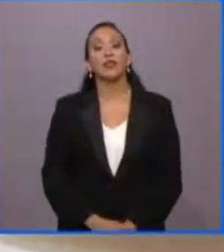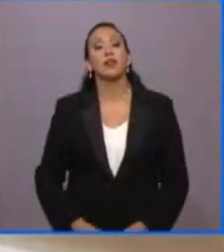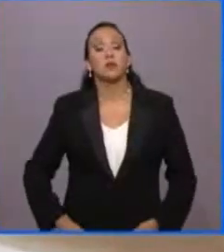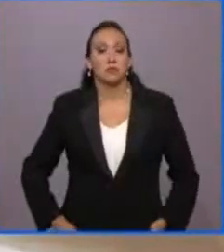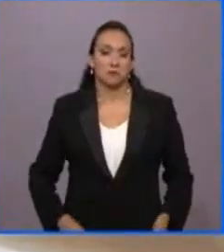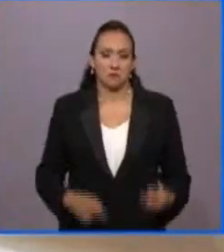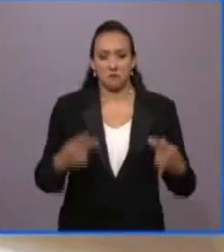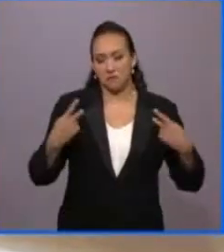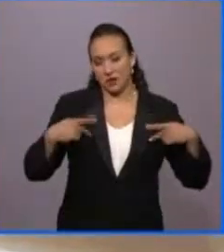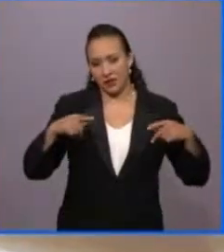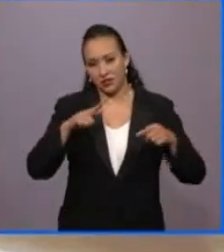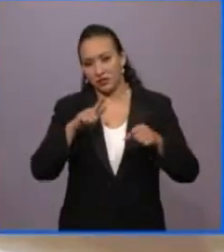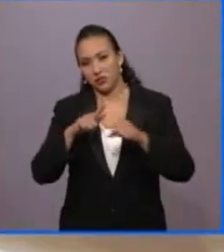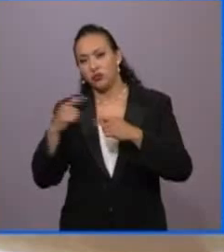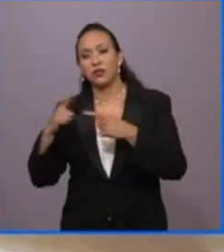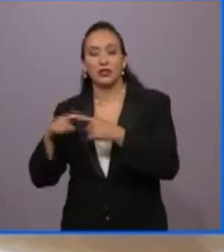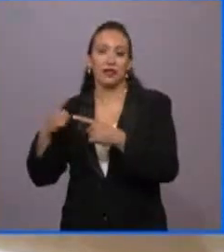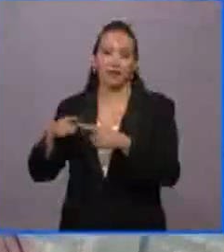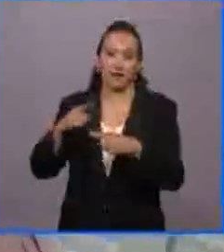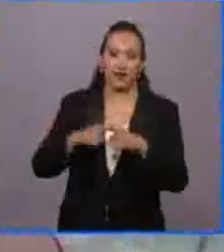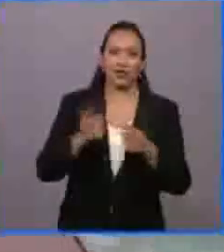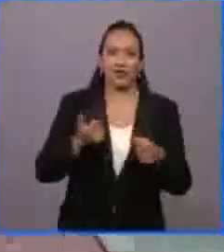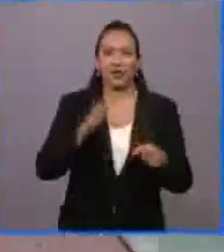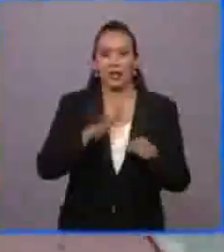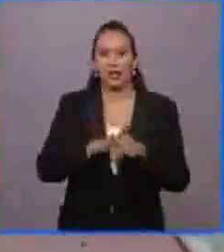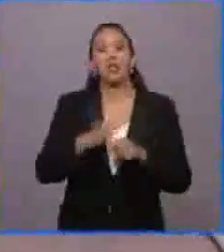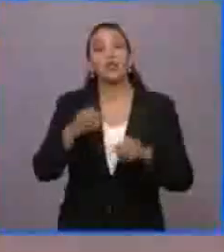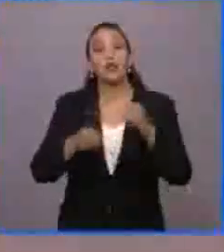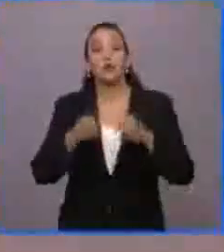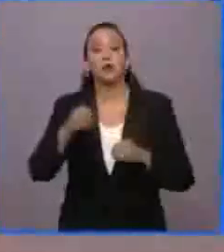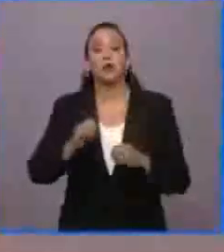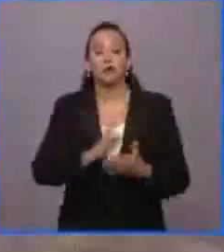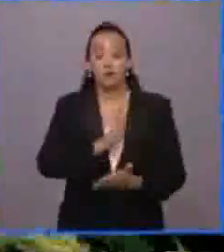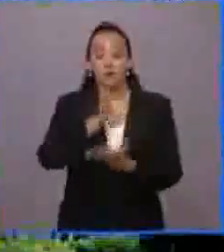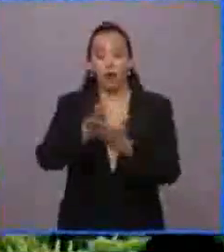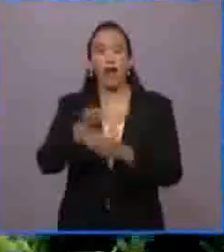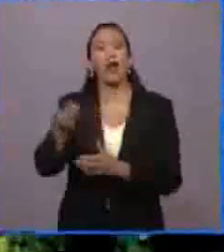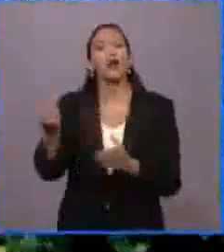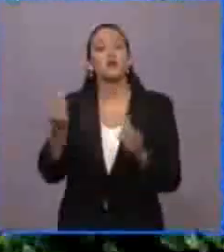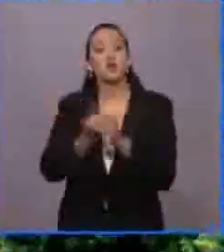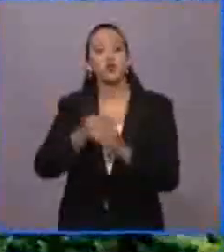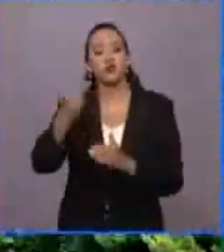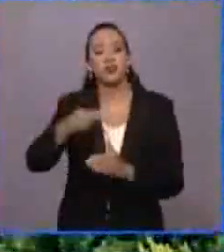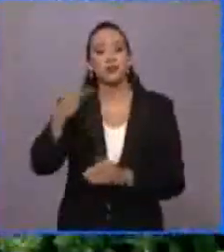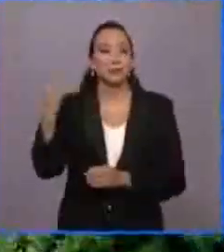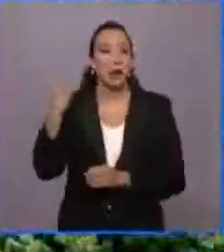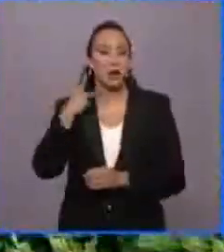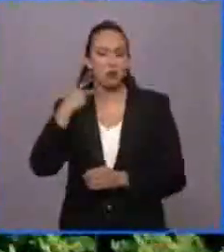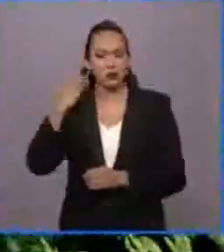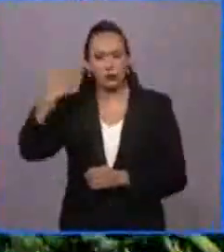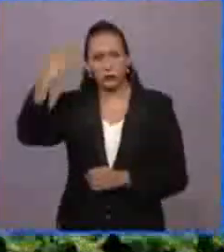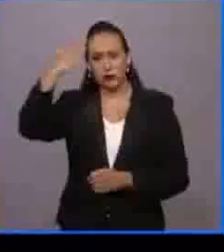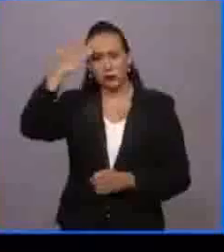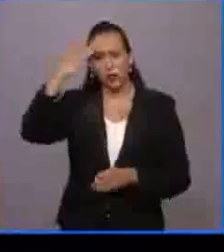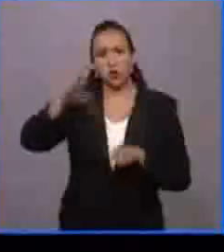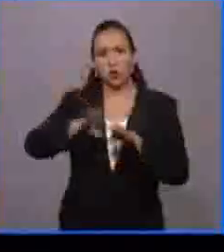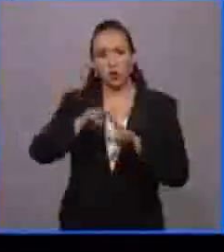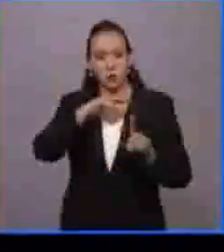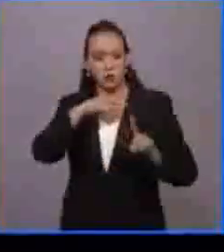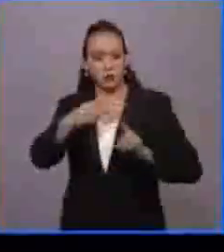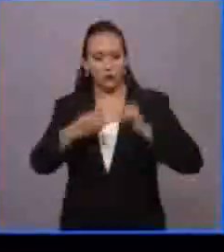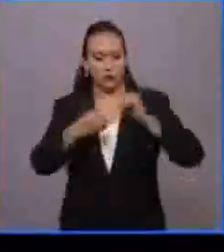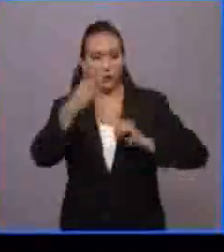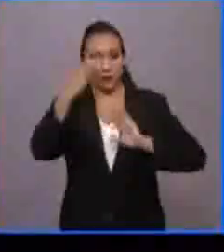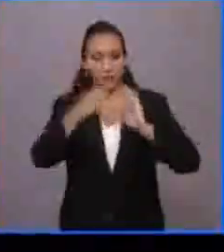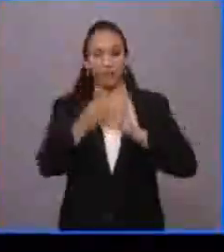Personal administrativo y jurisdiccional del Tribunal Electoral asistió al curso Política y Liderazgos con Perspectiva de Género